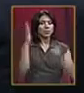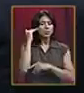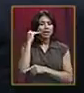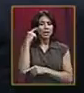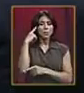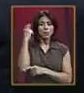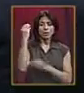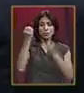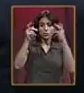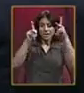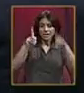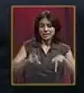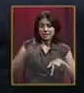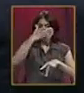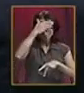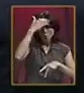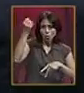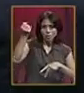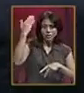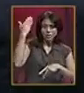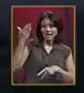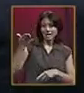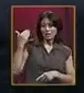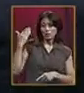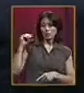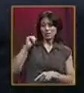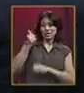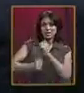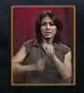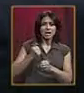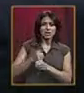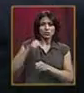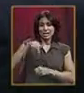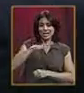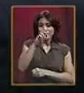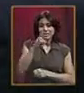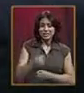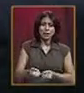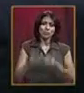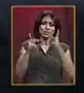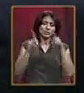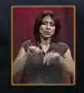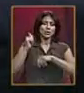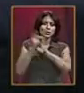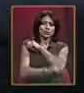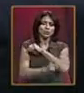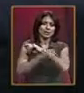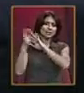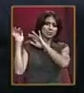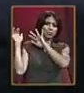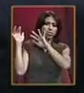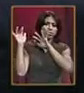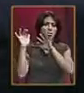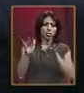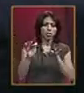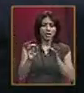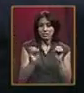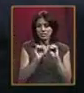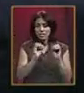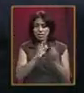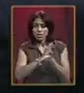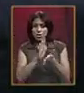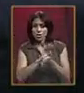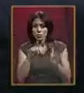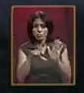han entrado centenares de miles de inmigrantes, normalmente indocumentados, gente que por lo regular y a pesar de ello